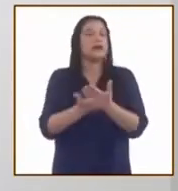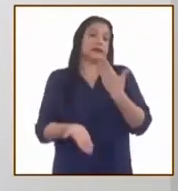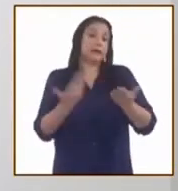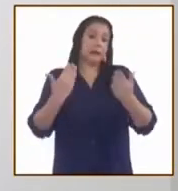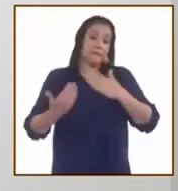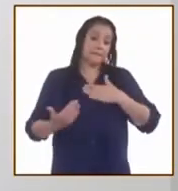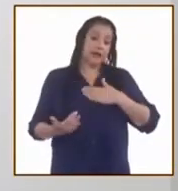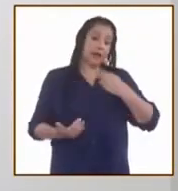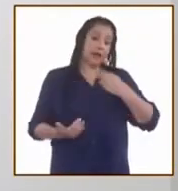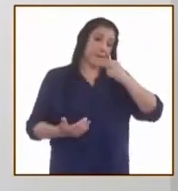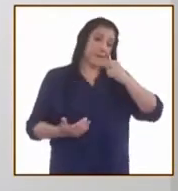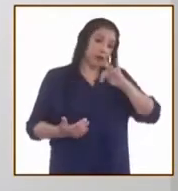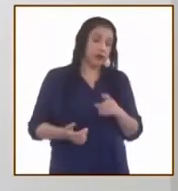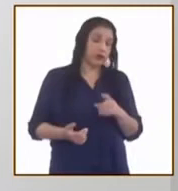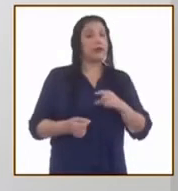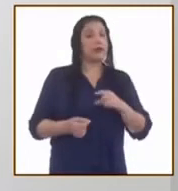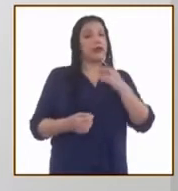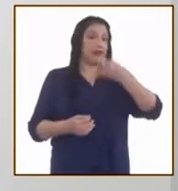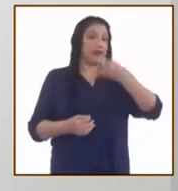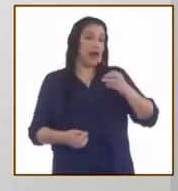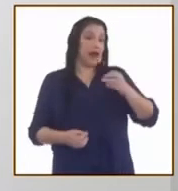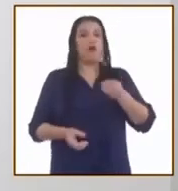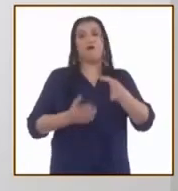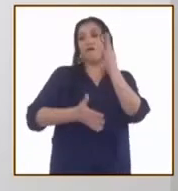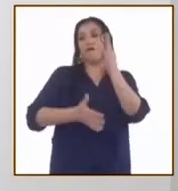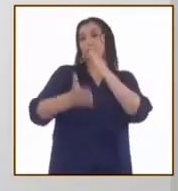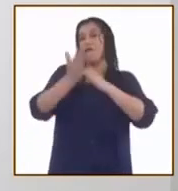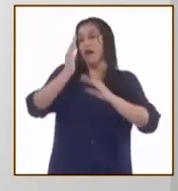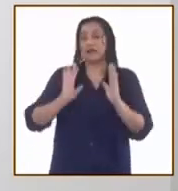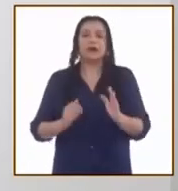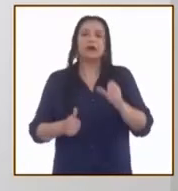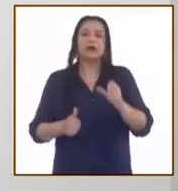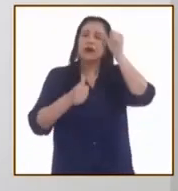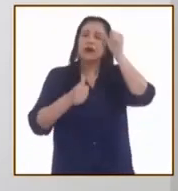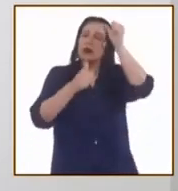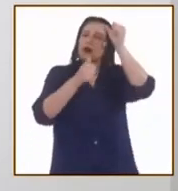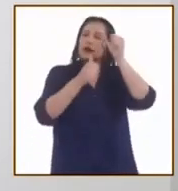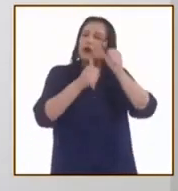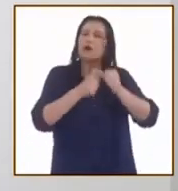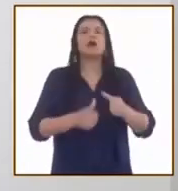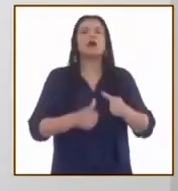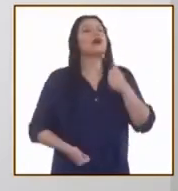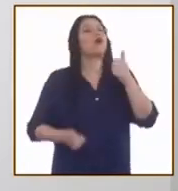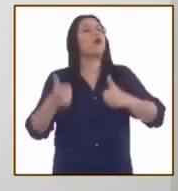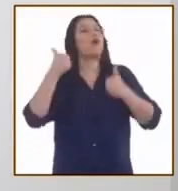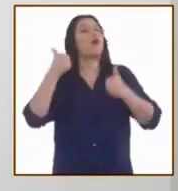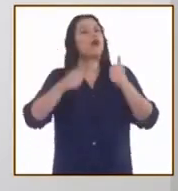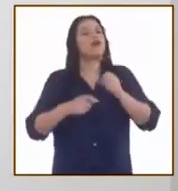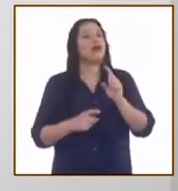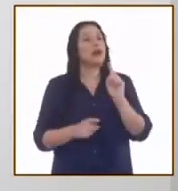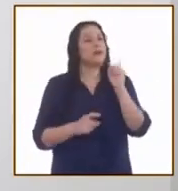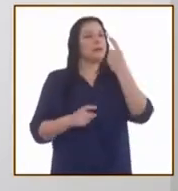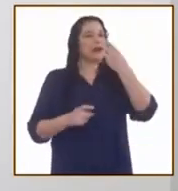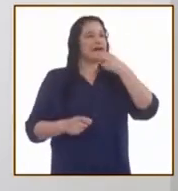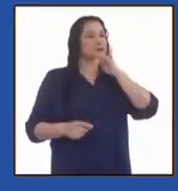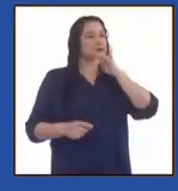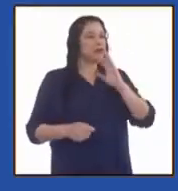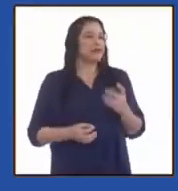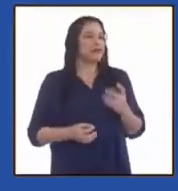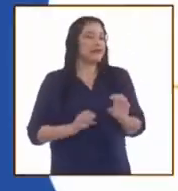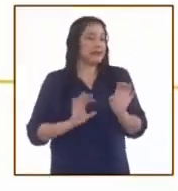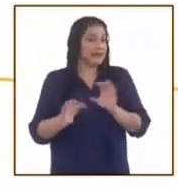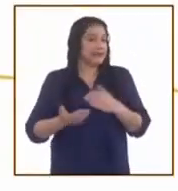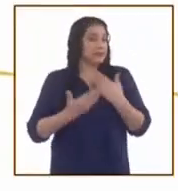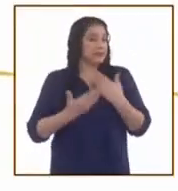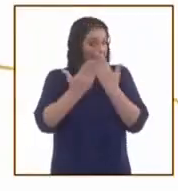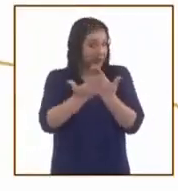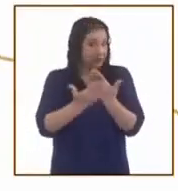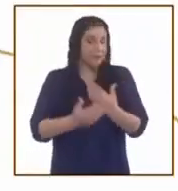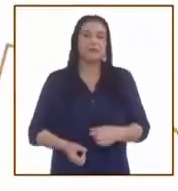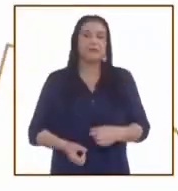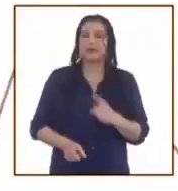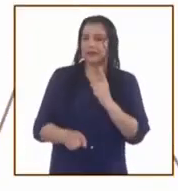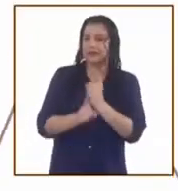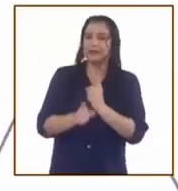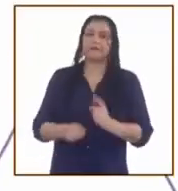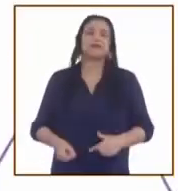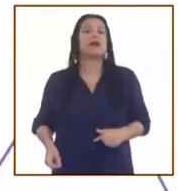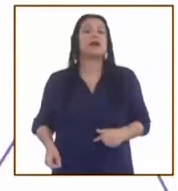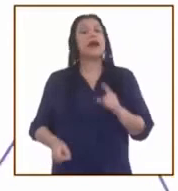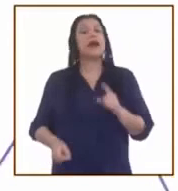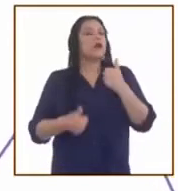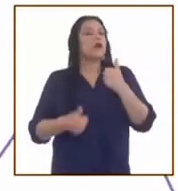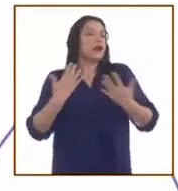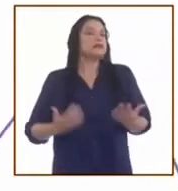es verdadera o falsa. Pero, ¿recuerdan bien cuál fue la hipótesis que se formuló? Sí,